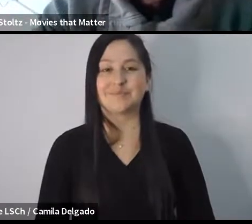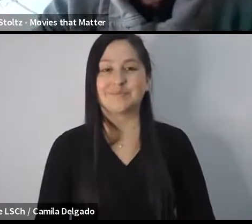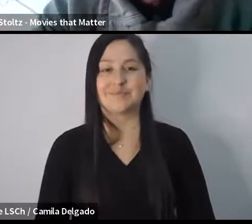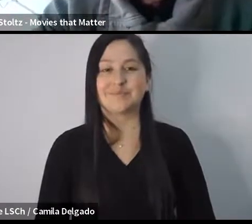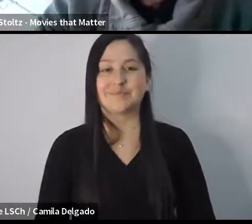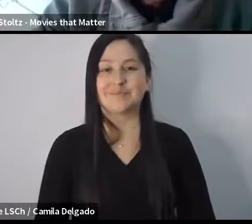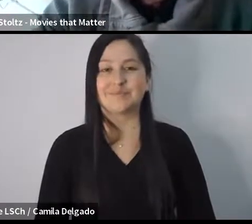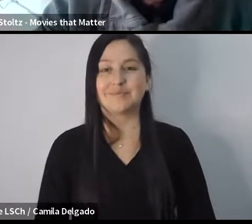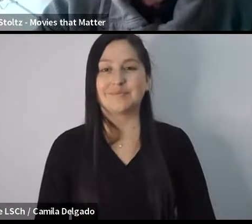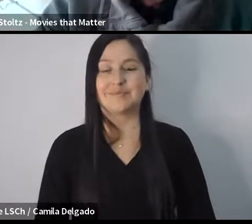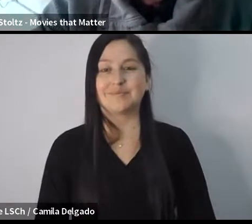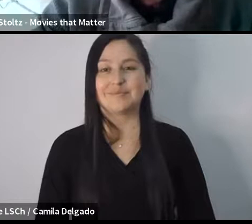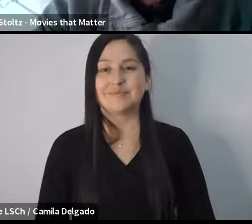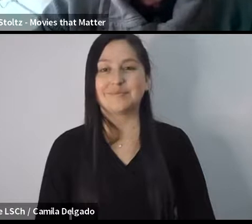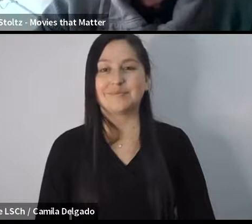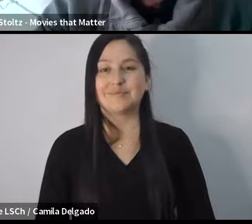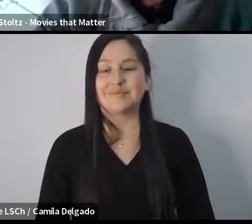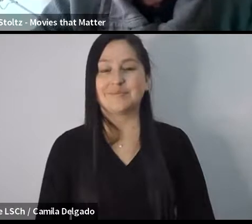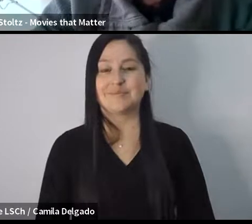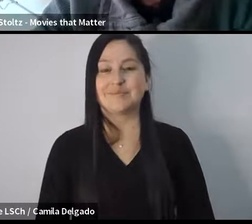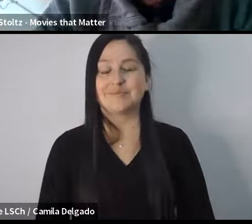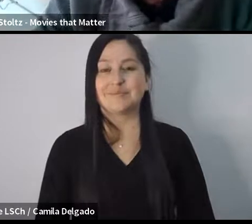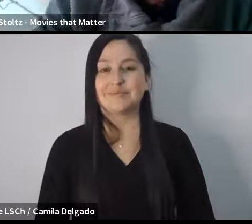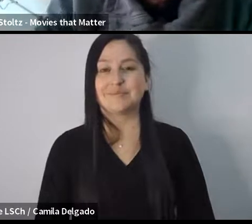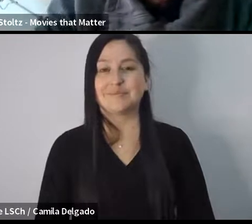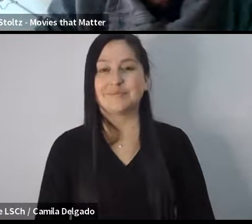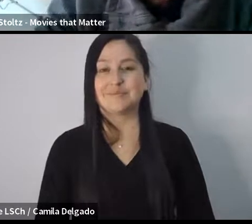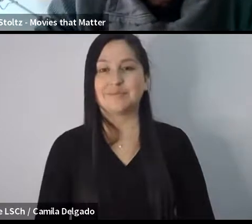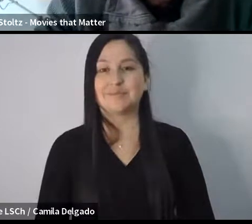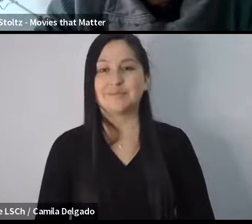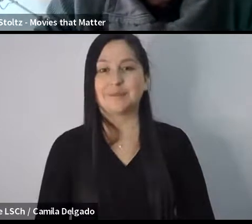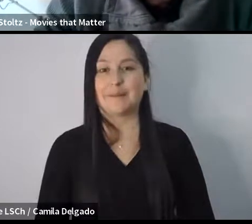Thank you for having us. It was a pleasure.